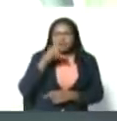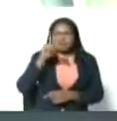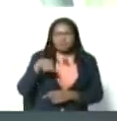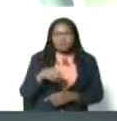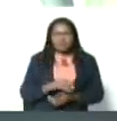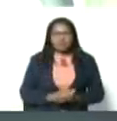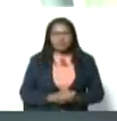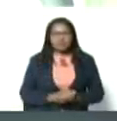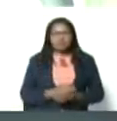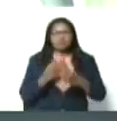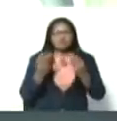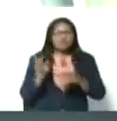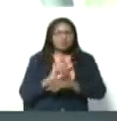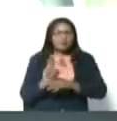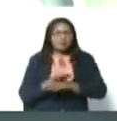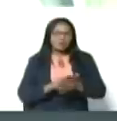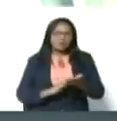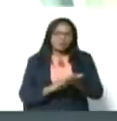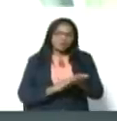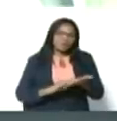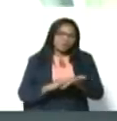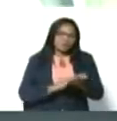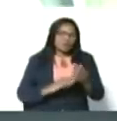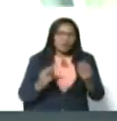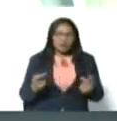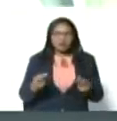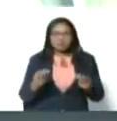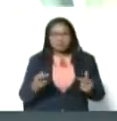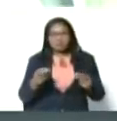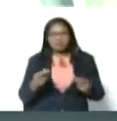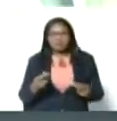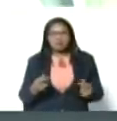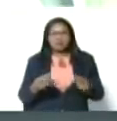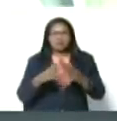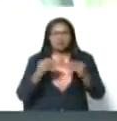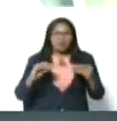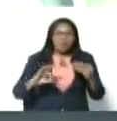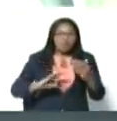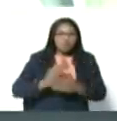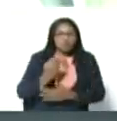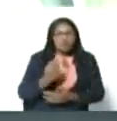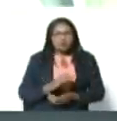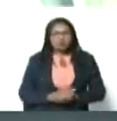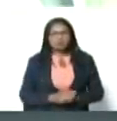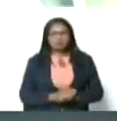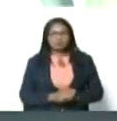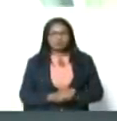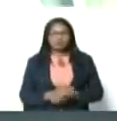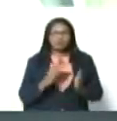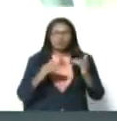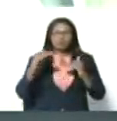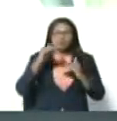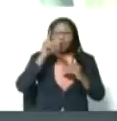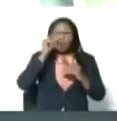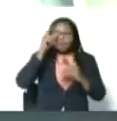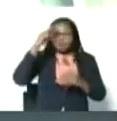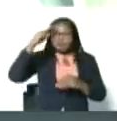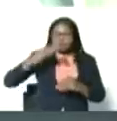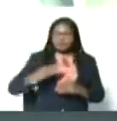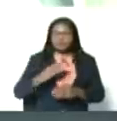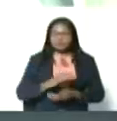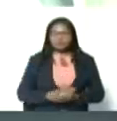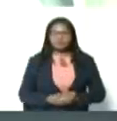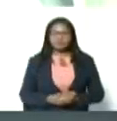que muy pronto esté recuperado y activado en todas sus funciones. Allá está el mayor general José Rafael Silva